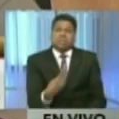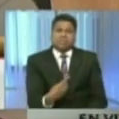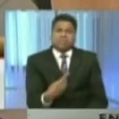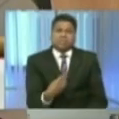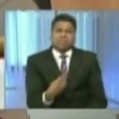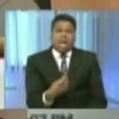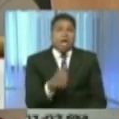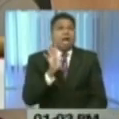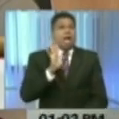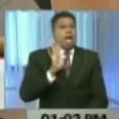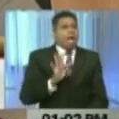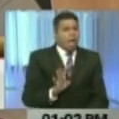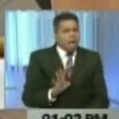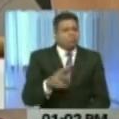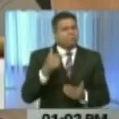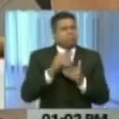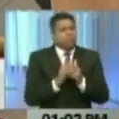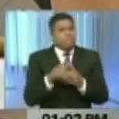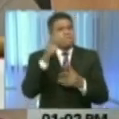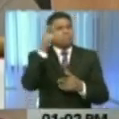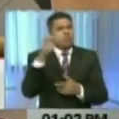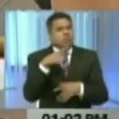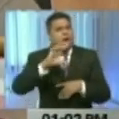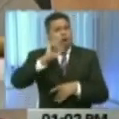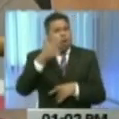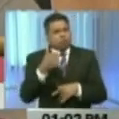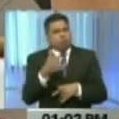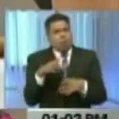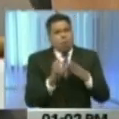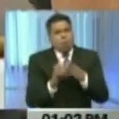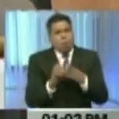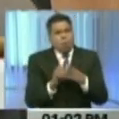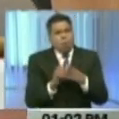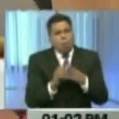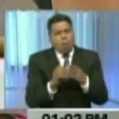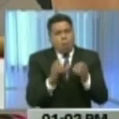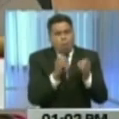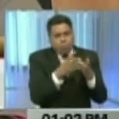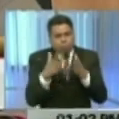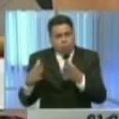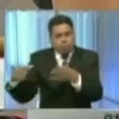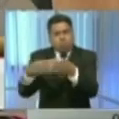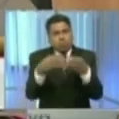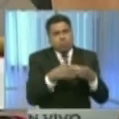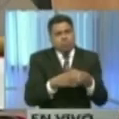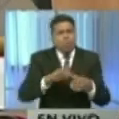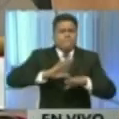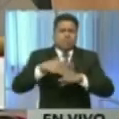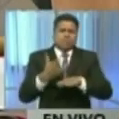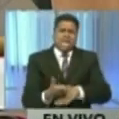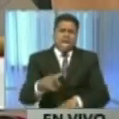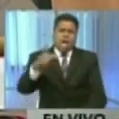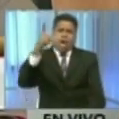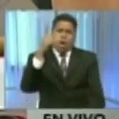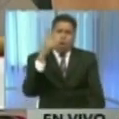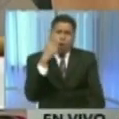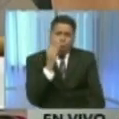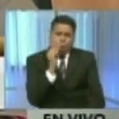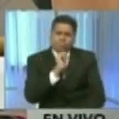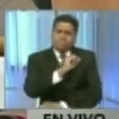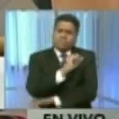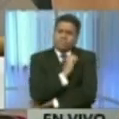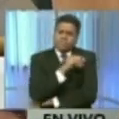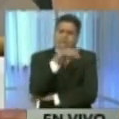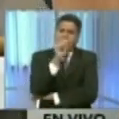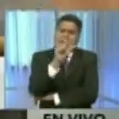escalones internacionales de intervención. ¿Y por qué el señor Almagro hizo